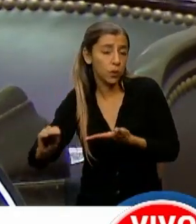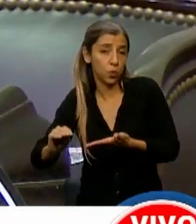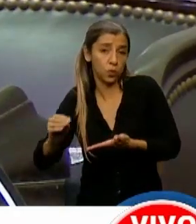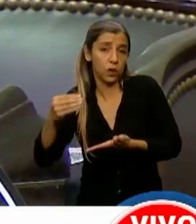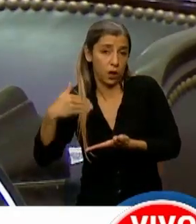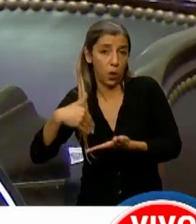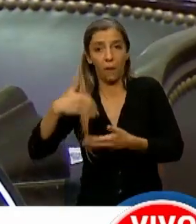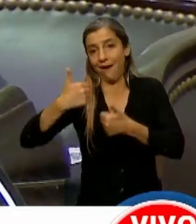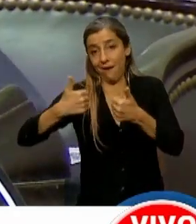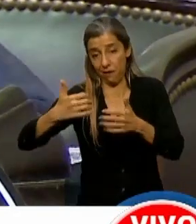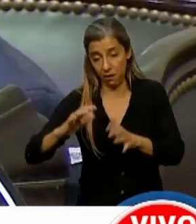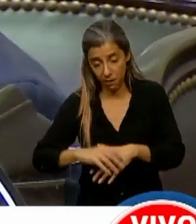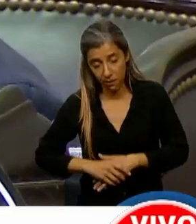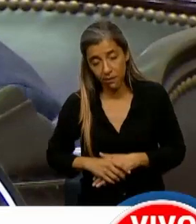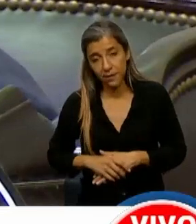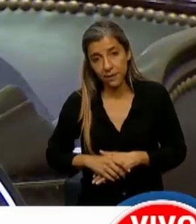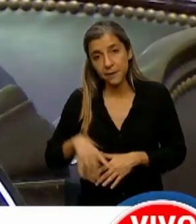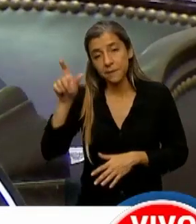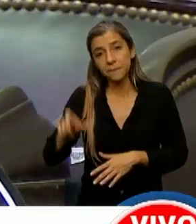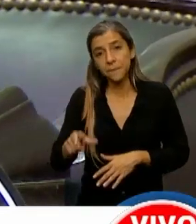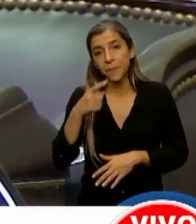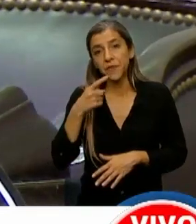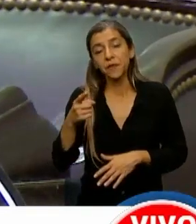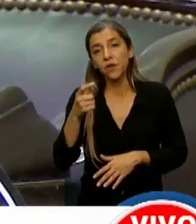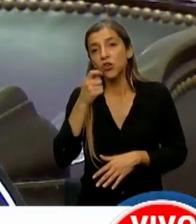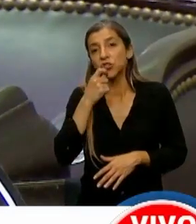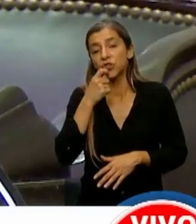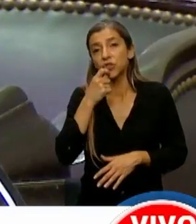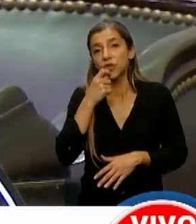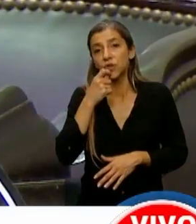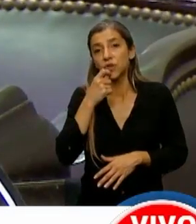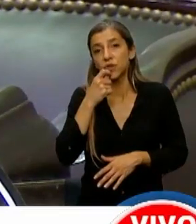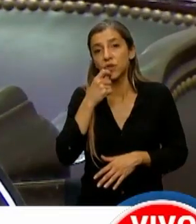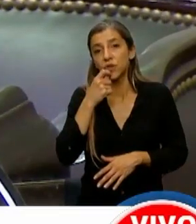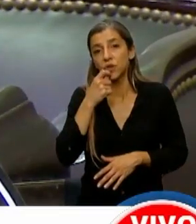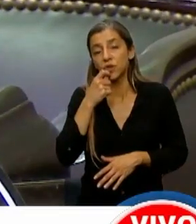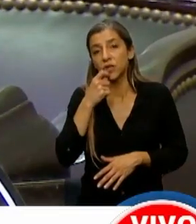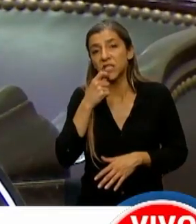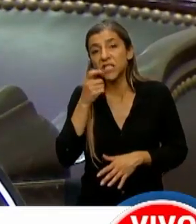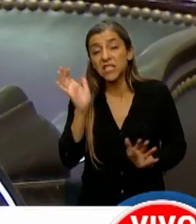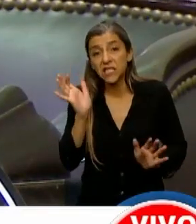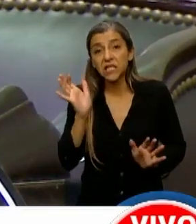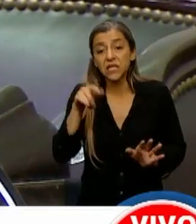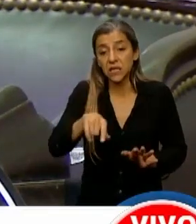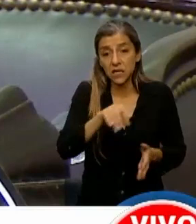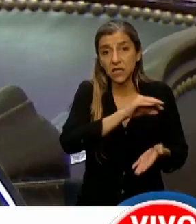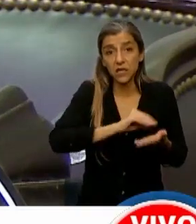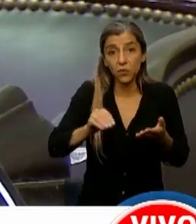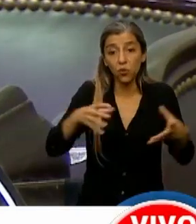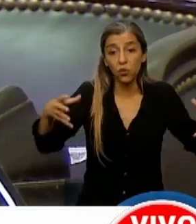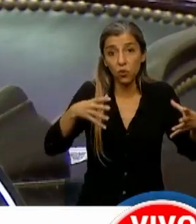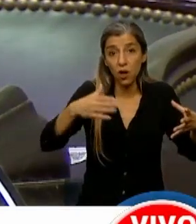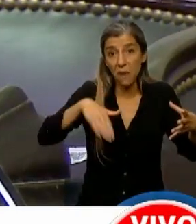candidato, diciendo de que si son mayoría en esta Cámara,